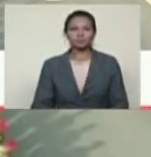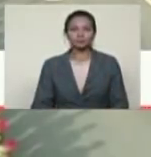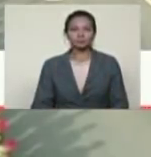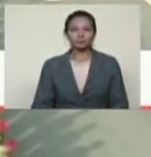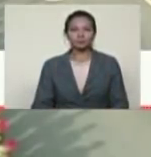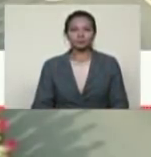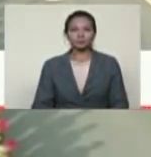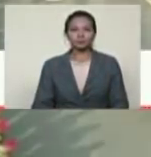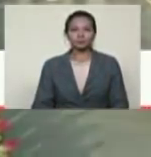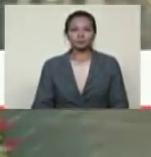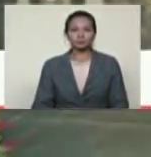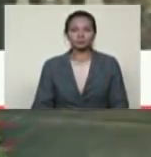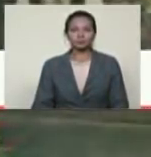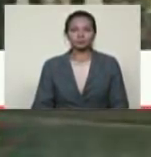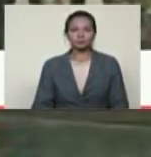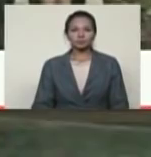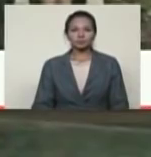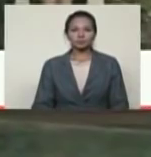que se siente